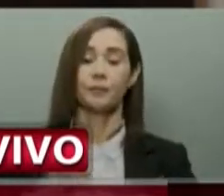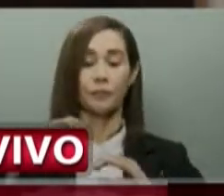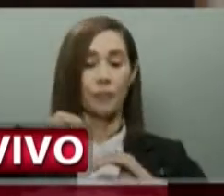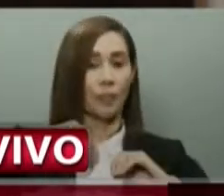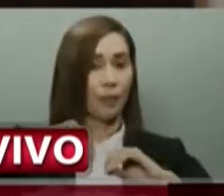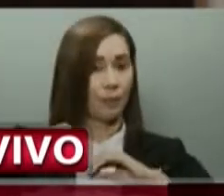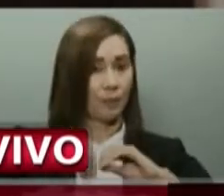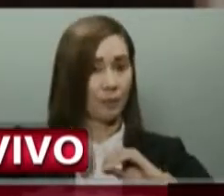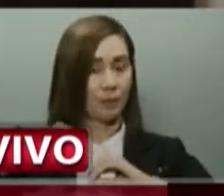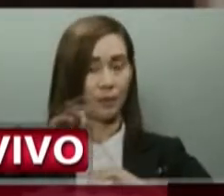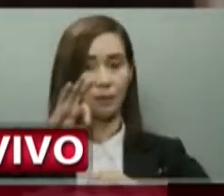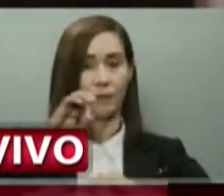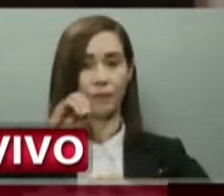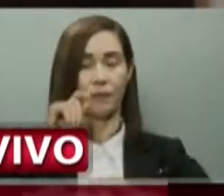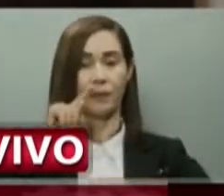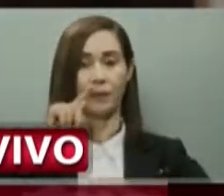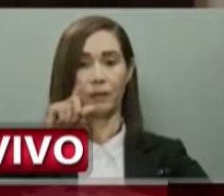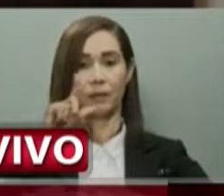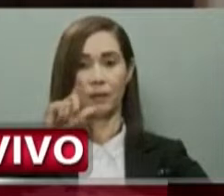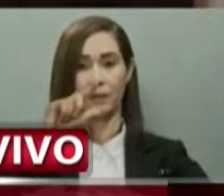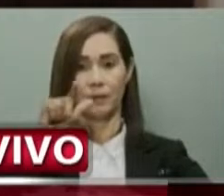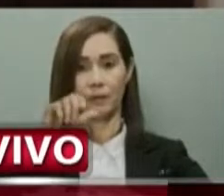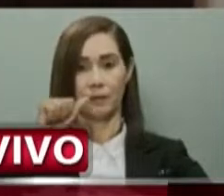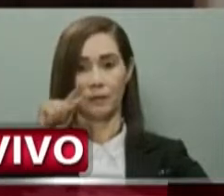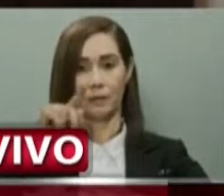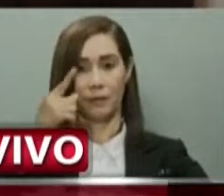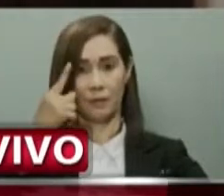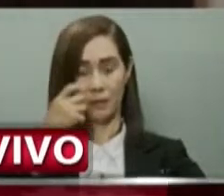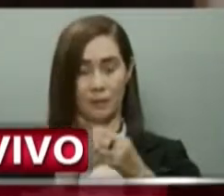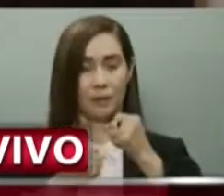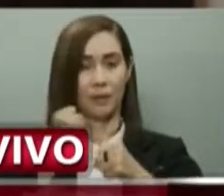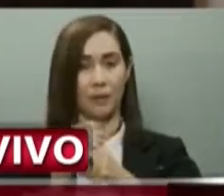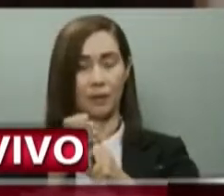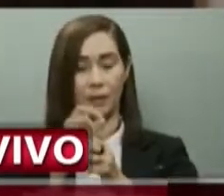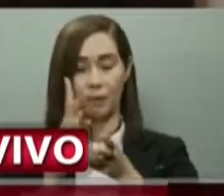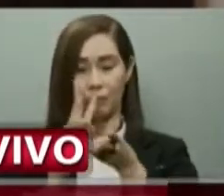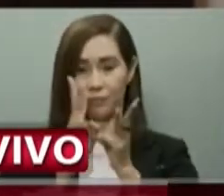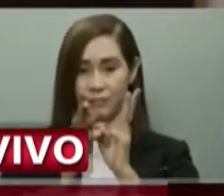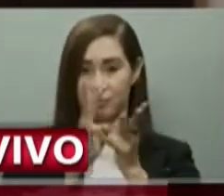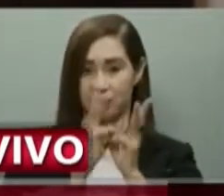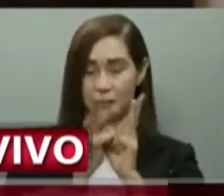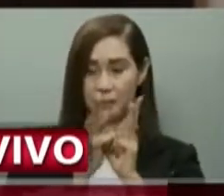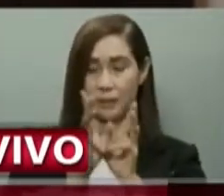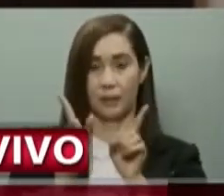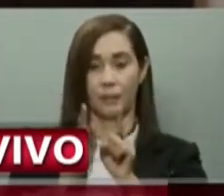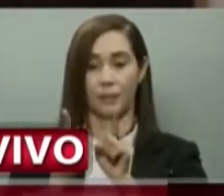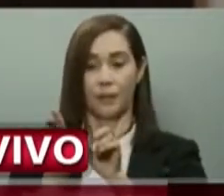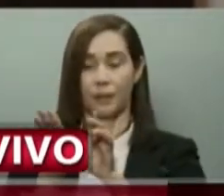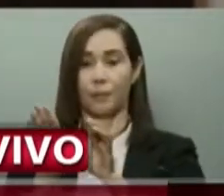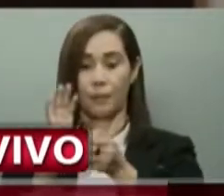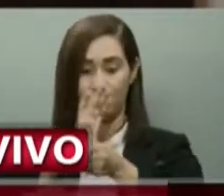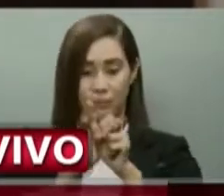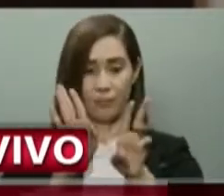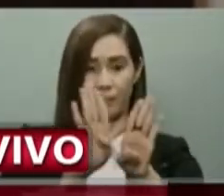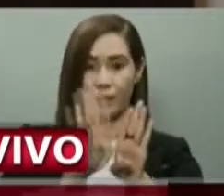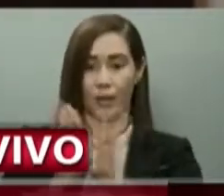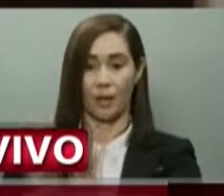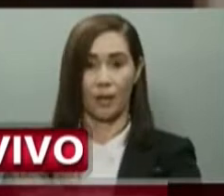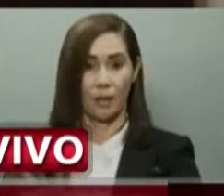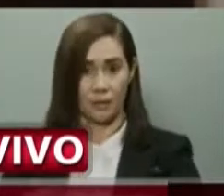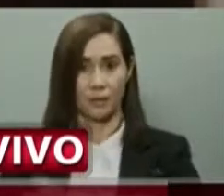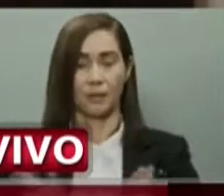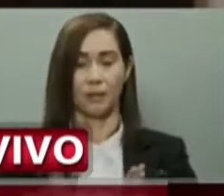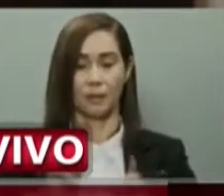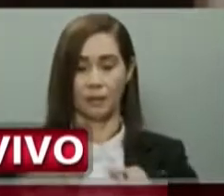de fertilizantes se ha visto también muy afectado este año debido al clima extremo, los cierres de plantas, las sanciones y